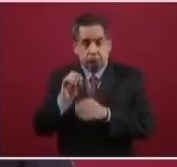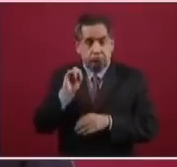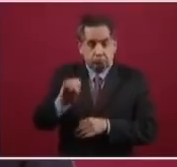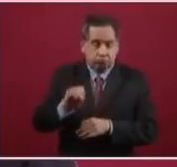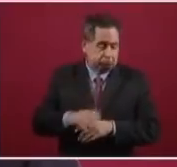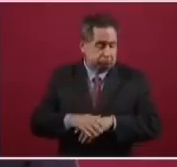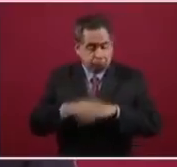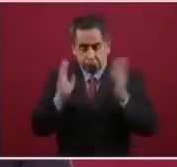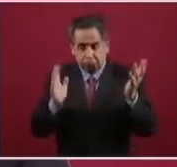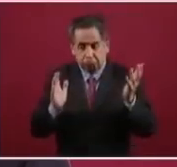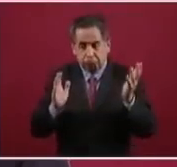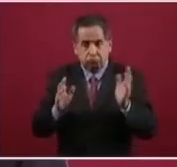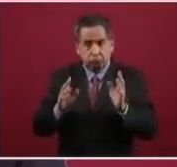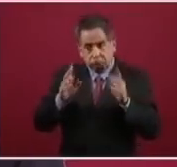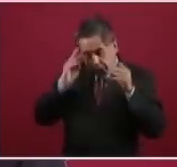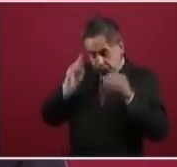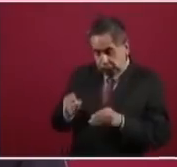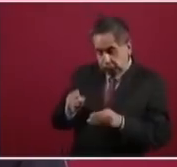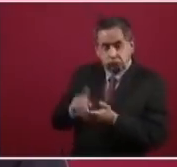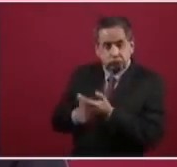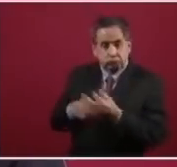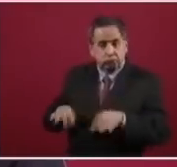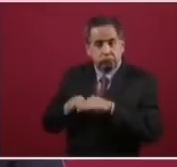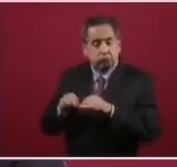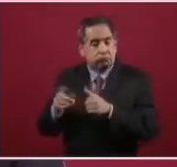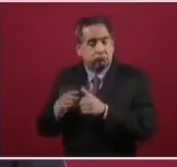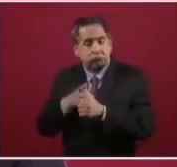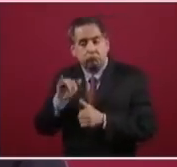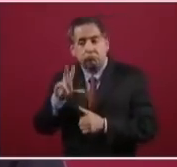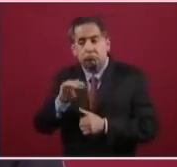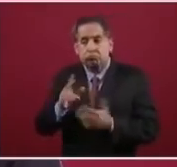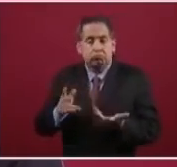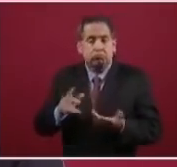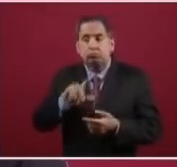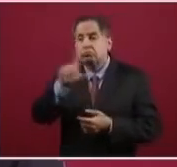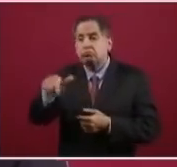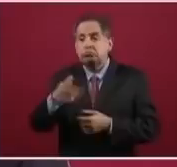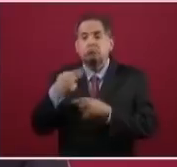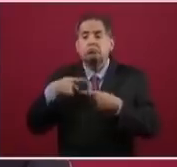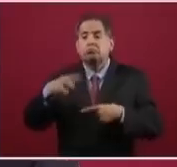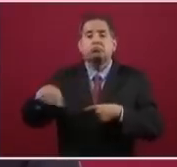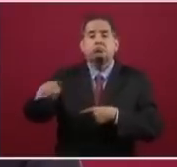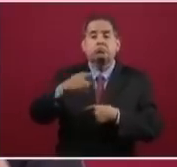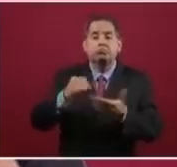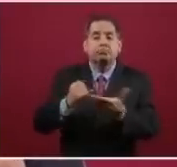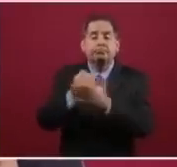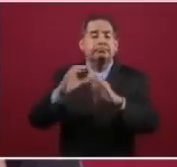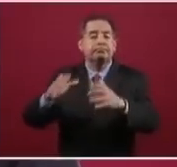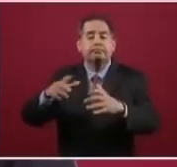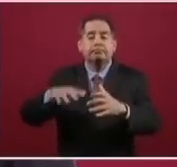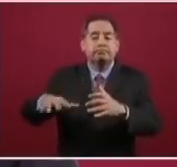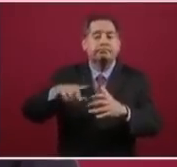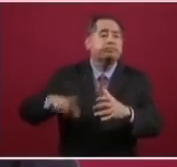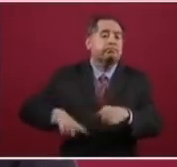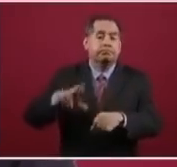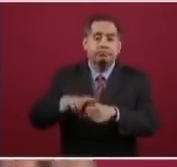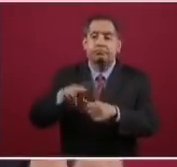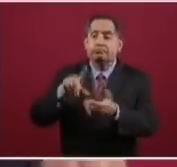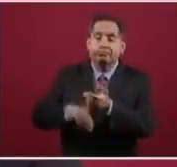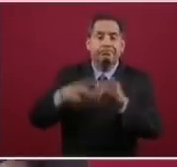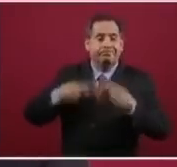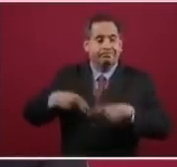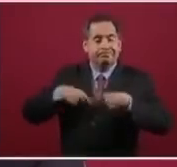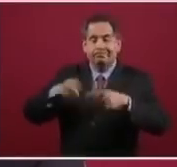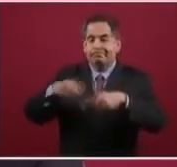privilegiar en el agua considerando no que es una prioridad la inversión en el metrobús es algo que tendrá que decir algo los gobiernos de esas